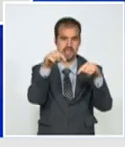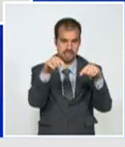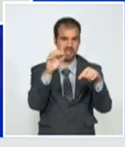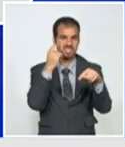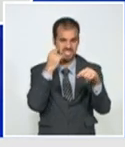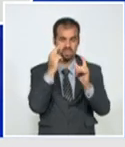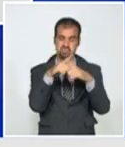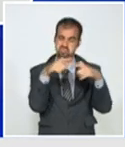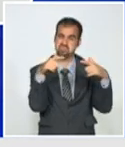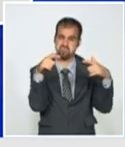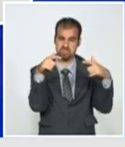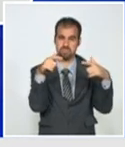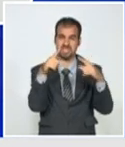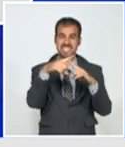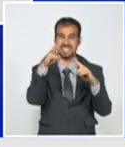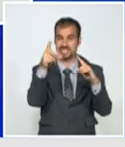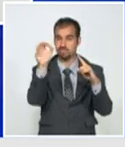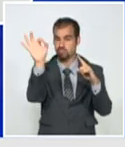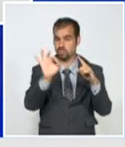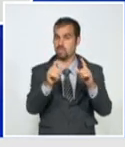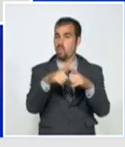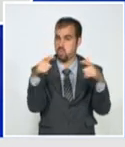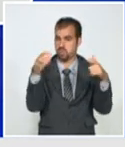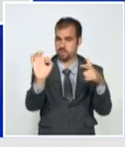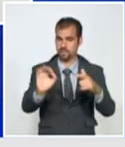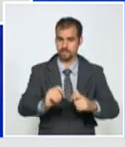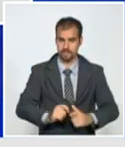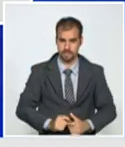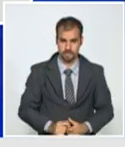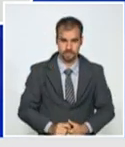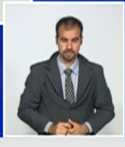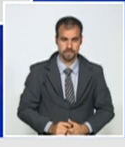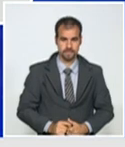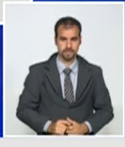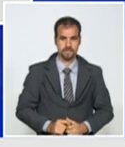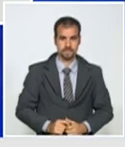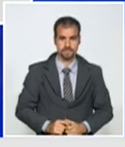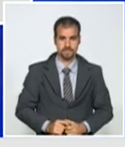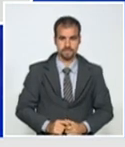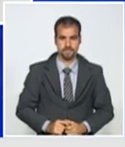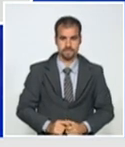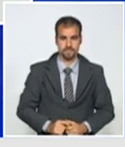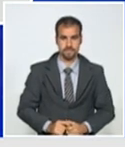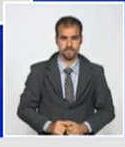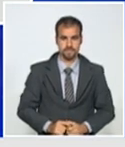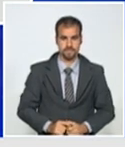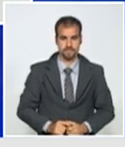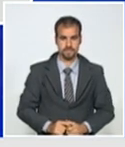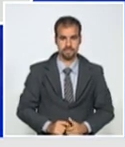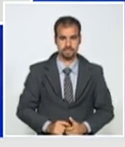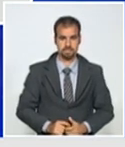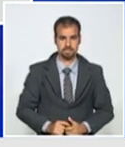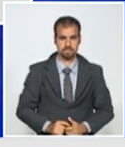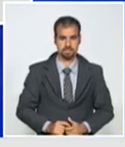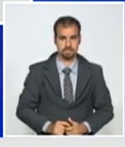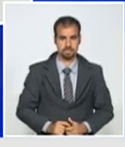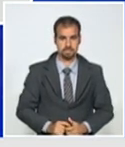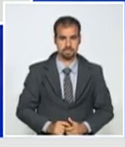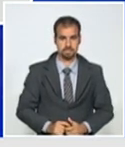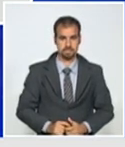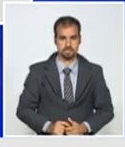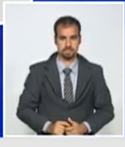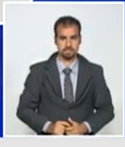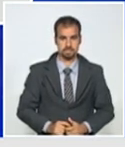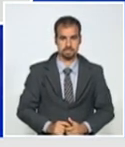más las tasas de incidencia más elevadas en nuestro país. Como se puede ver ahí,